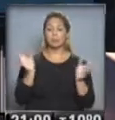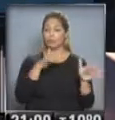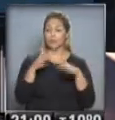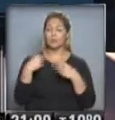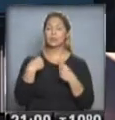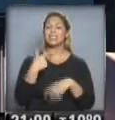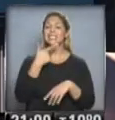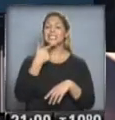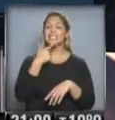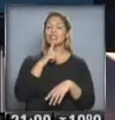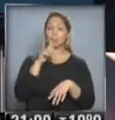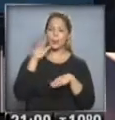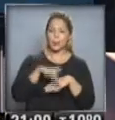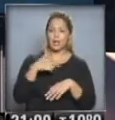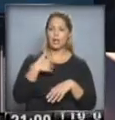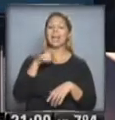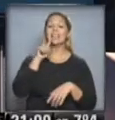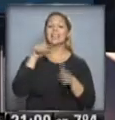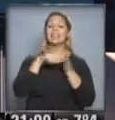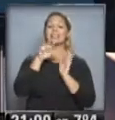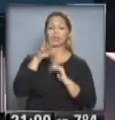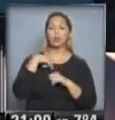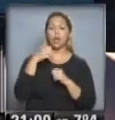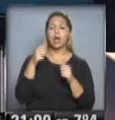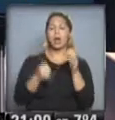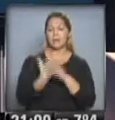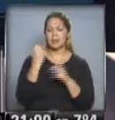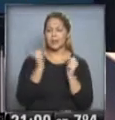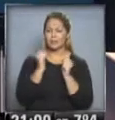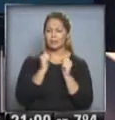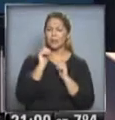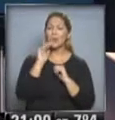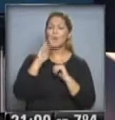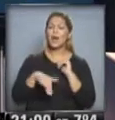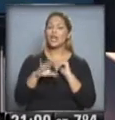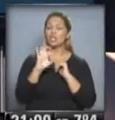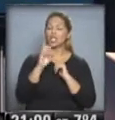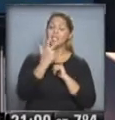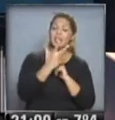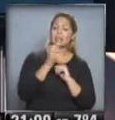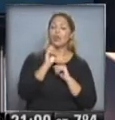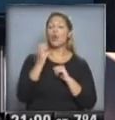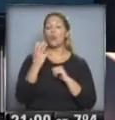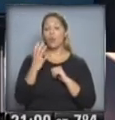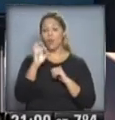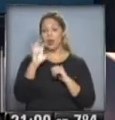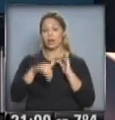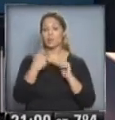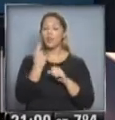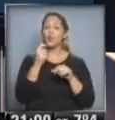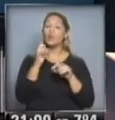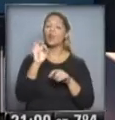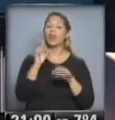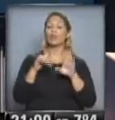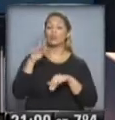baja sensación térmica. En el centro y norte patagónico una mañana muy fría, allí bajo cero. Entre 3 grados bajo cero y 1 grado sobre cero será la